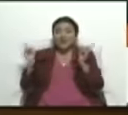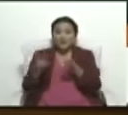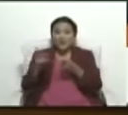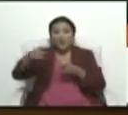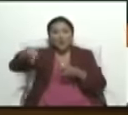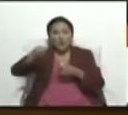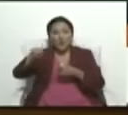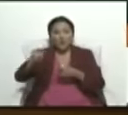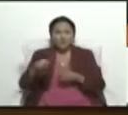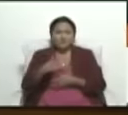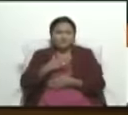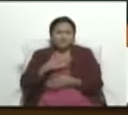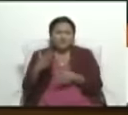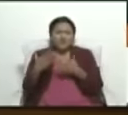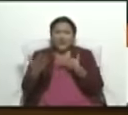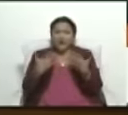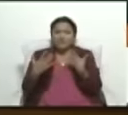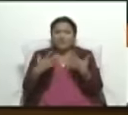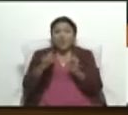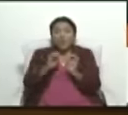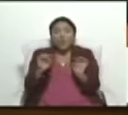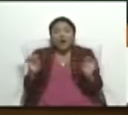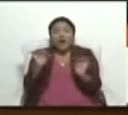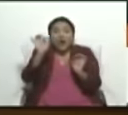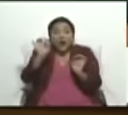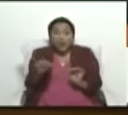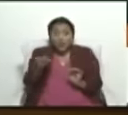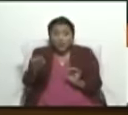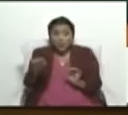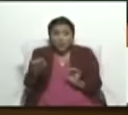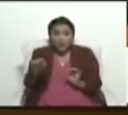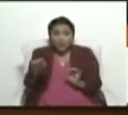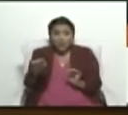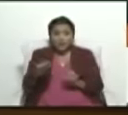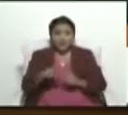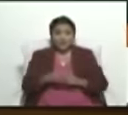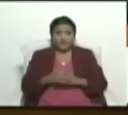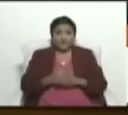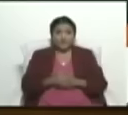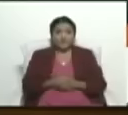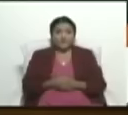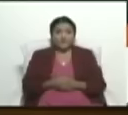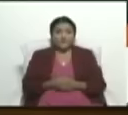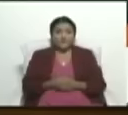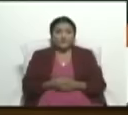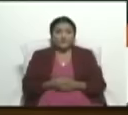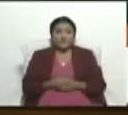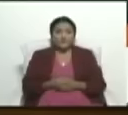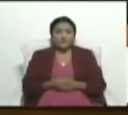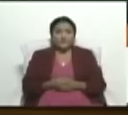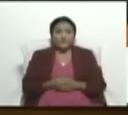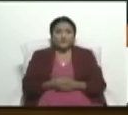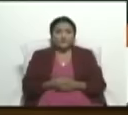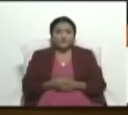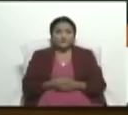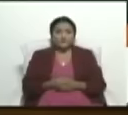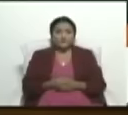Afable, muy educado, que para nada se semejaba a lo